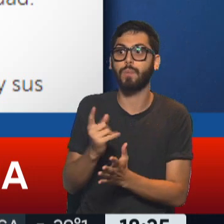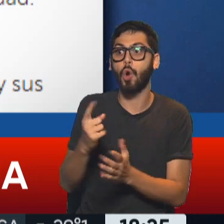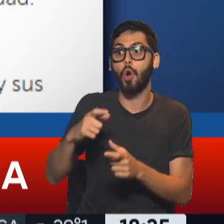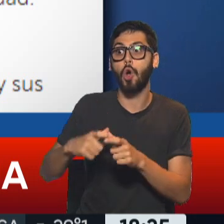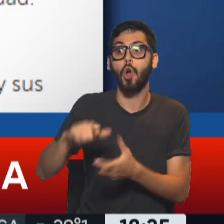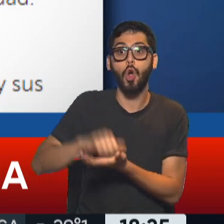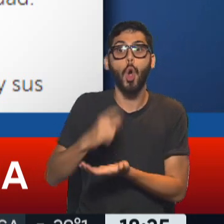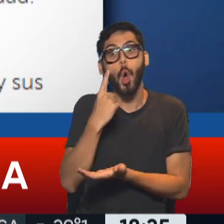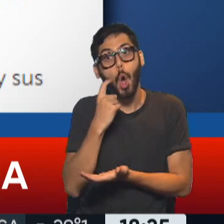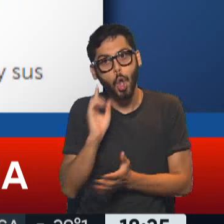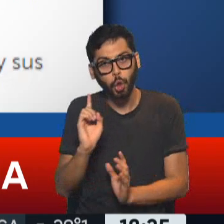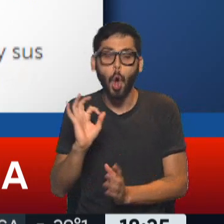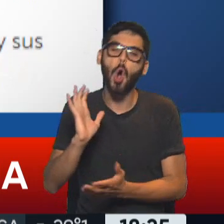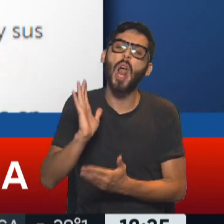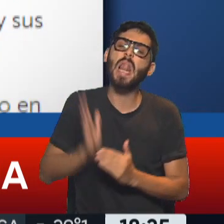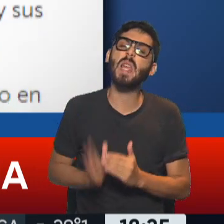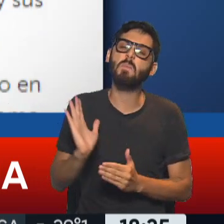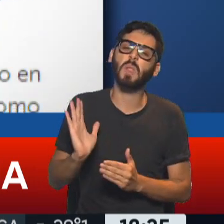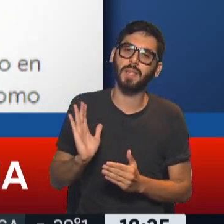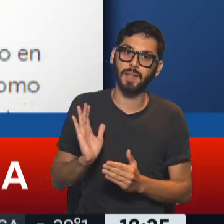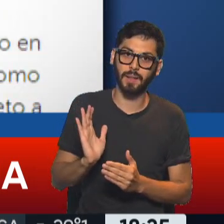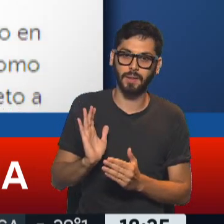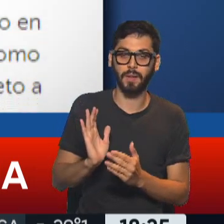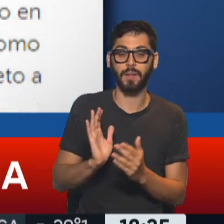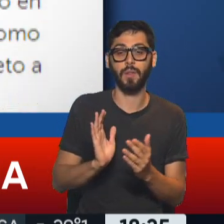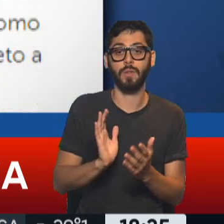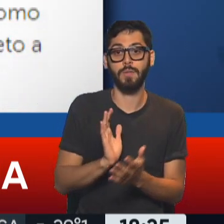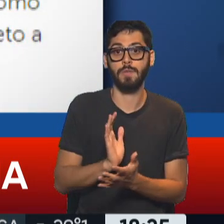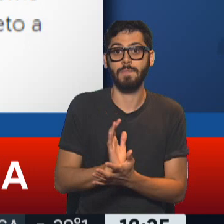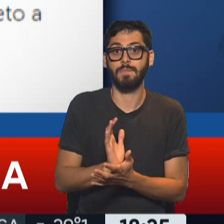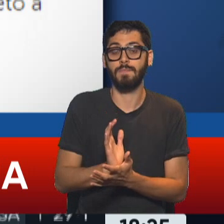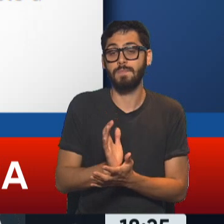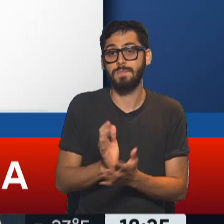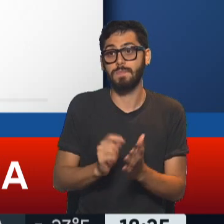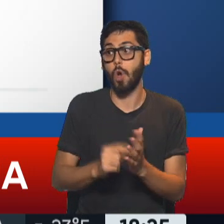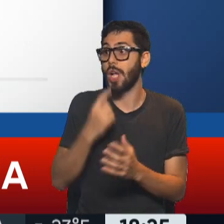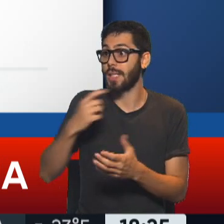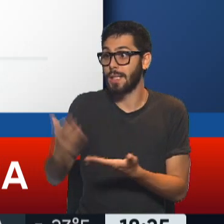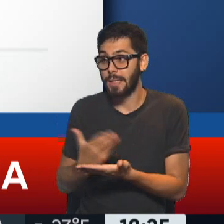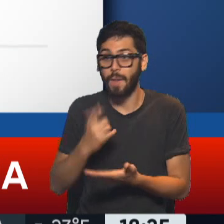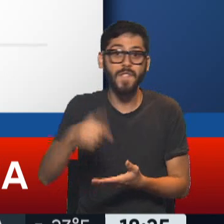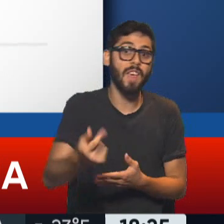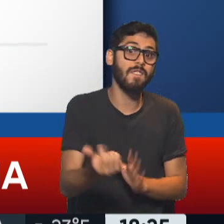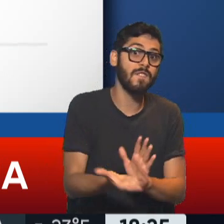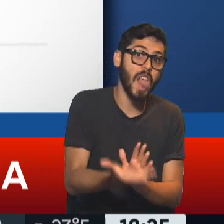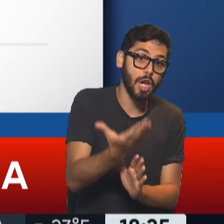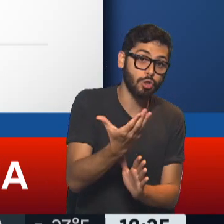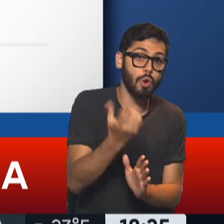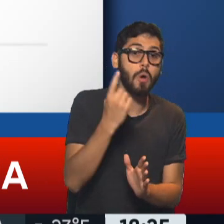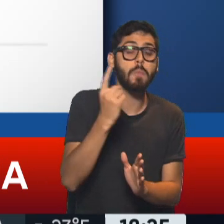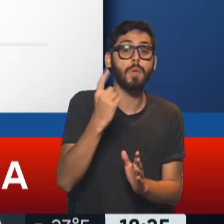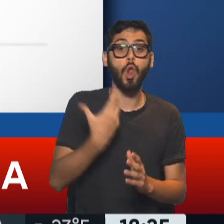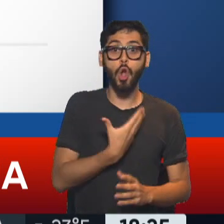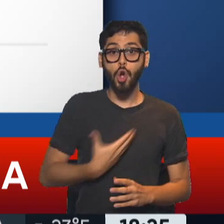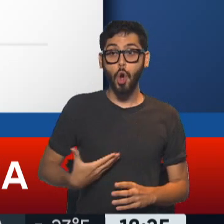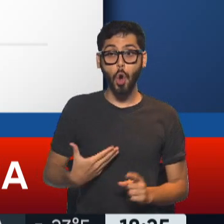emisión monetaria con el entendimiento de que esto se refleja en una mayor inflación. De todas formas, el presupuesto que había mandado el